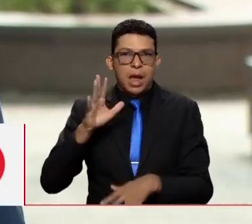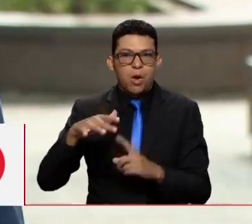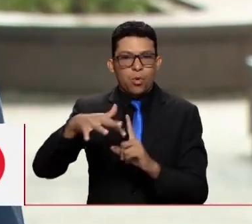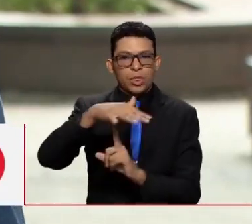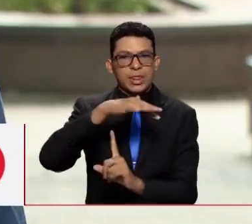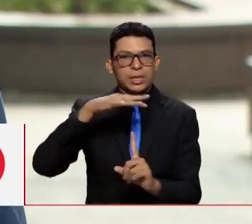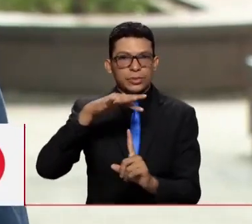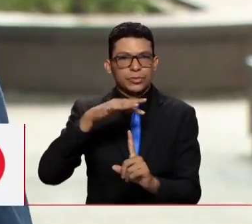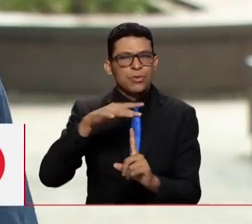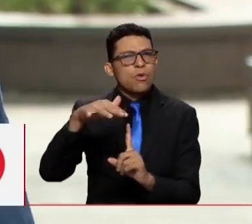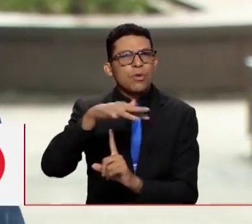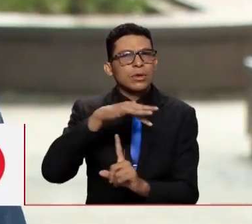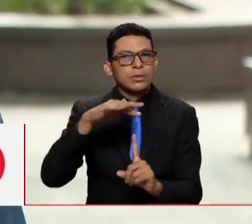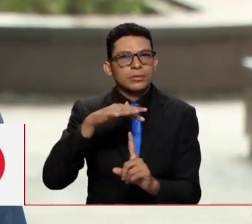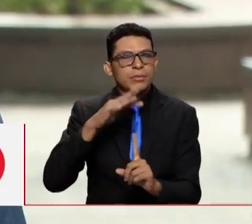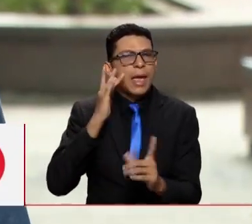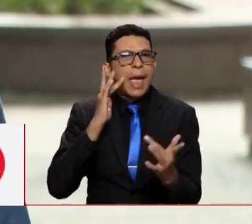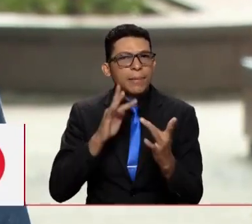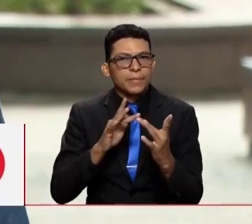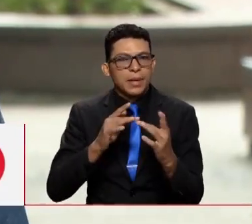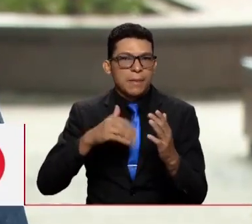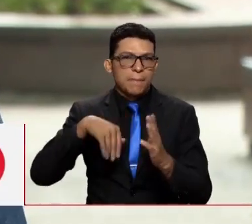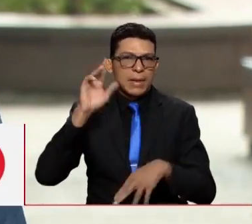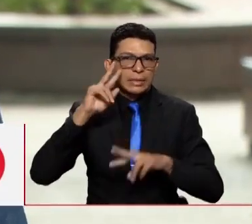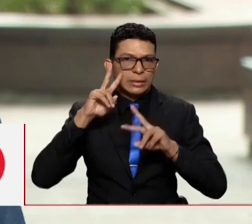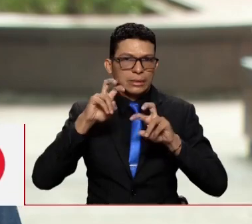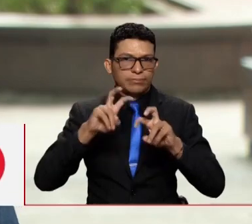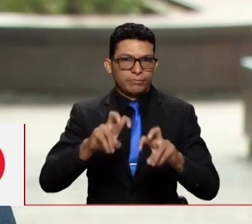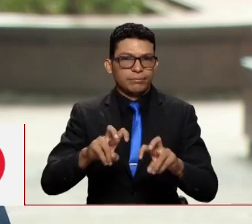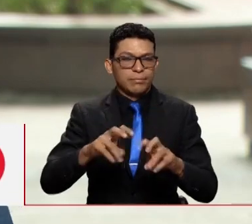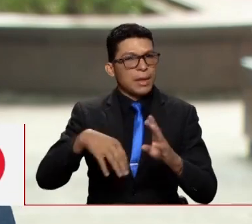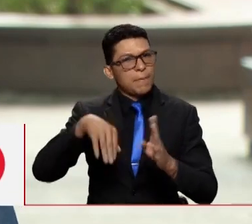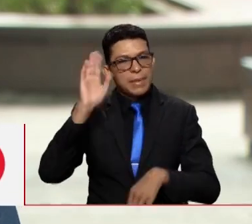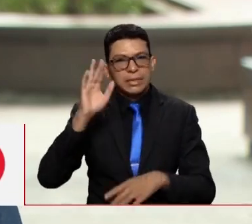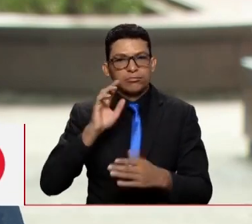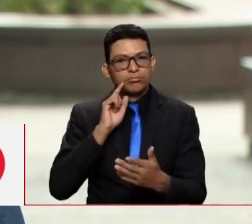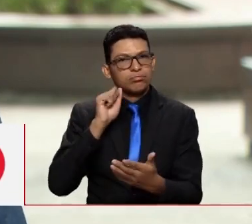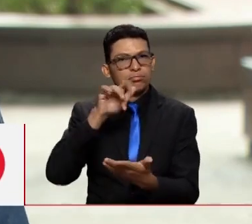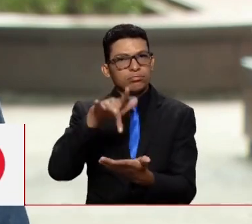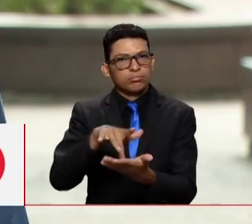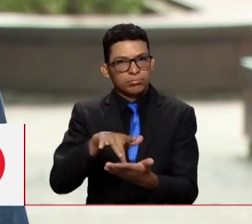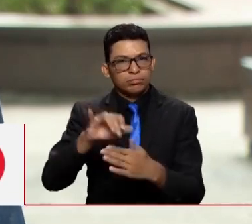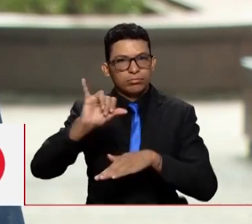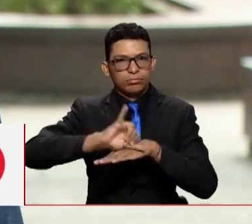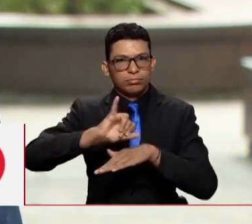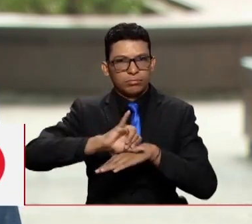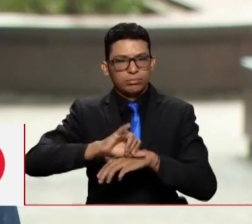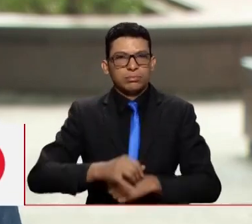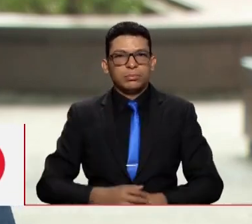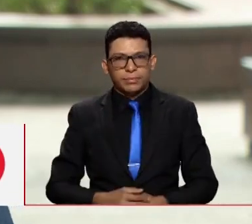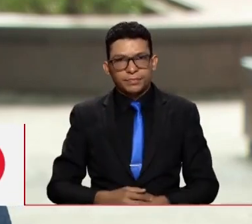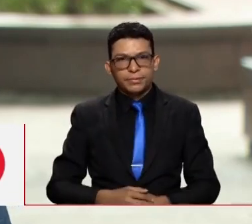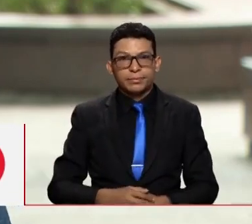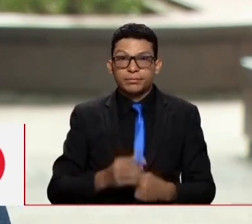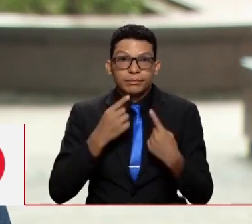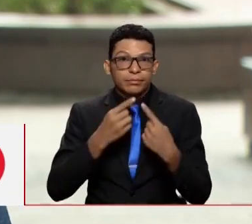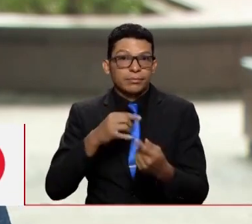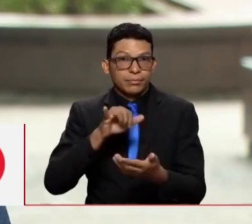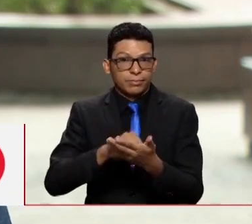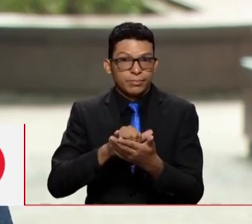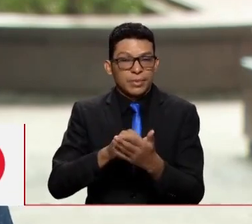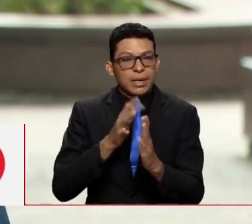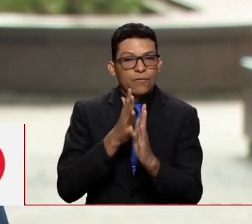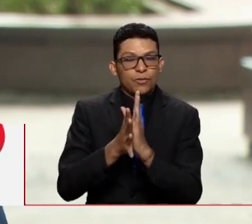contexto, y ese contexto orienta a mayor investigación y a mayor presencia institucional. Digamos que eso es lo que se tiene